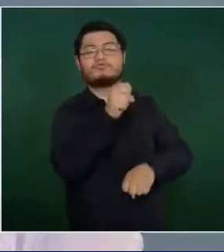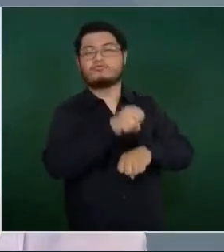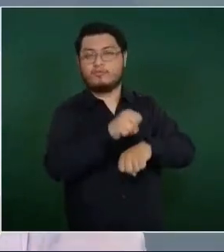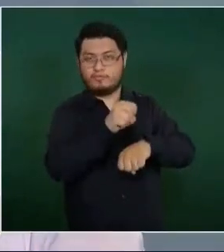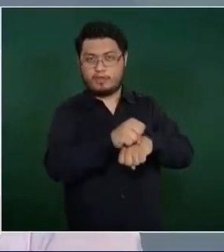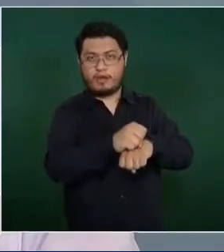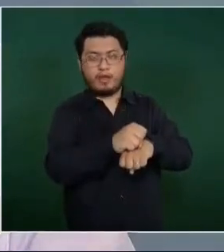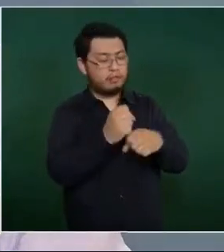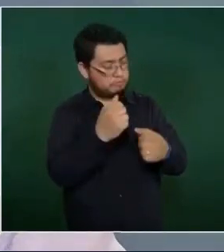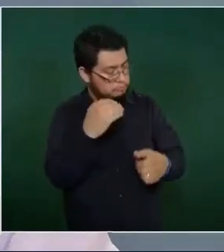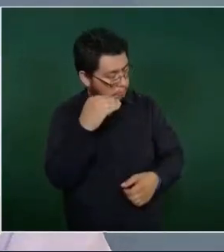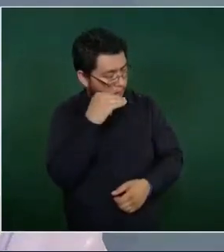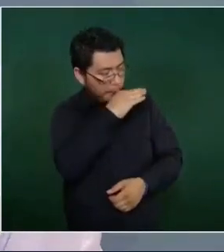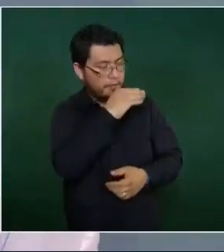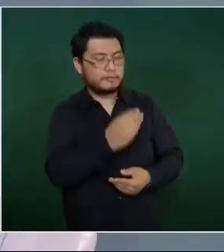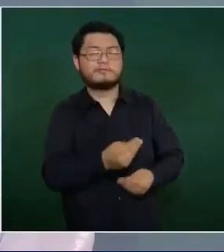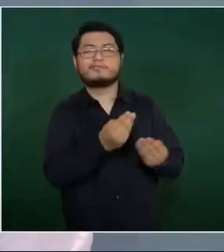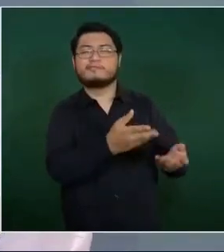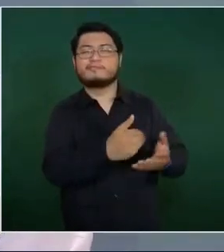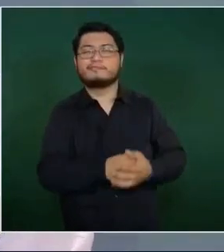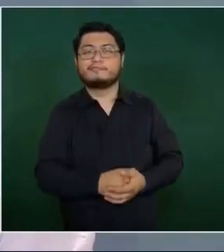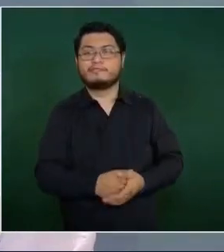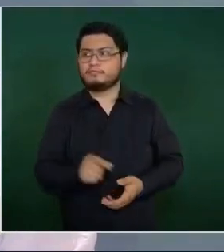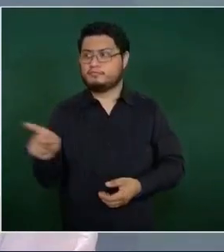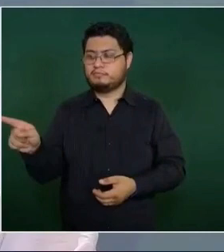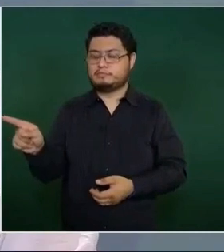Zedillo dio la orden